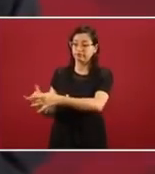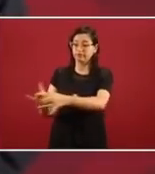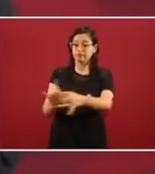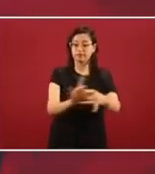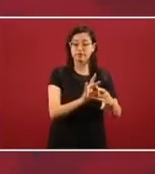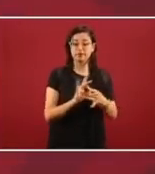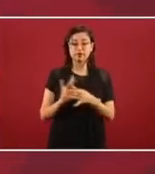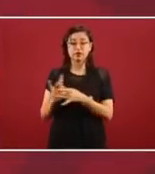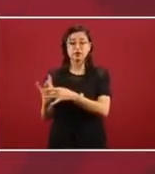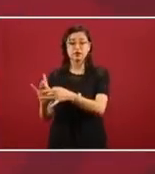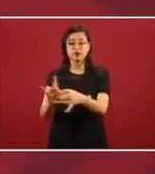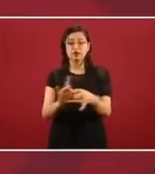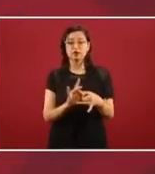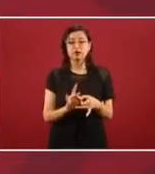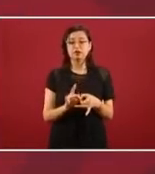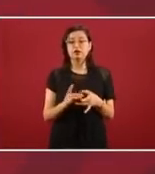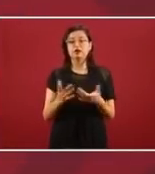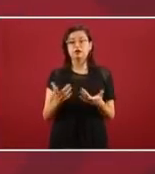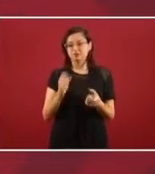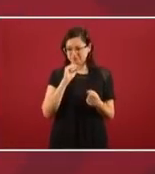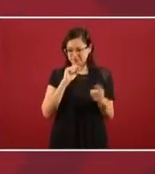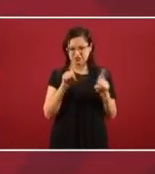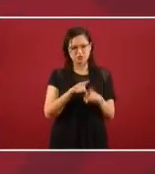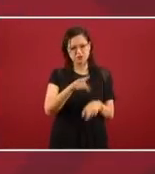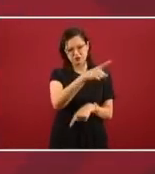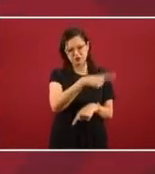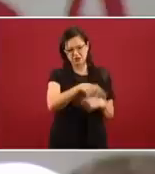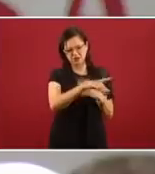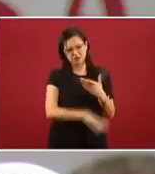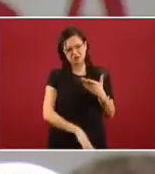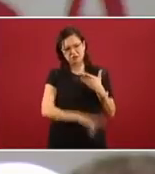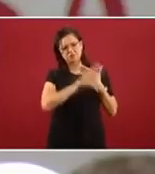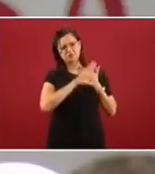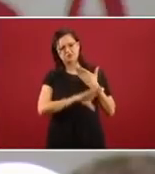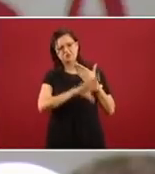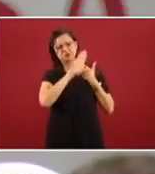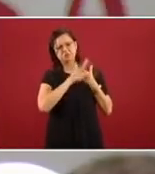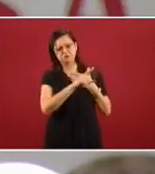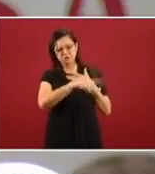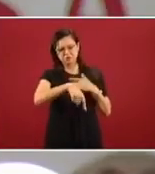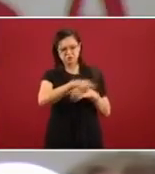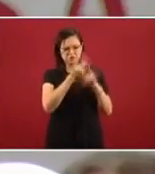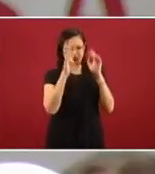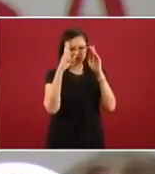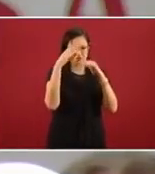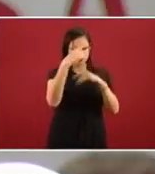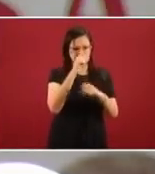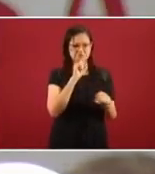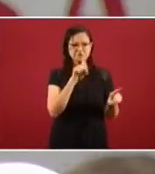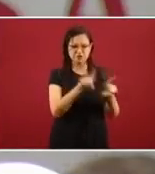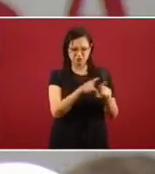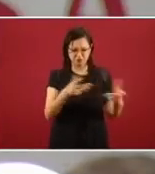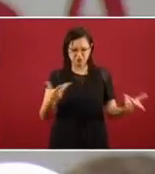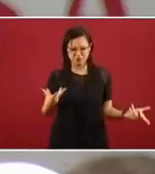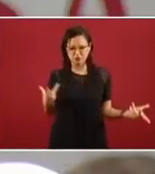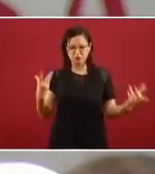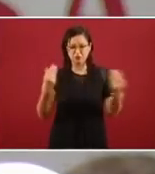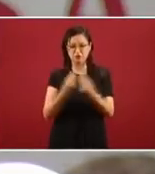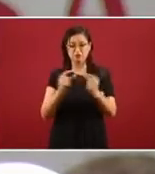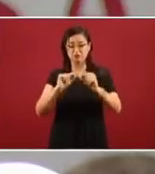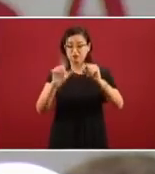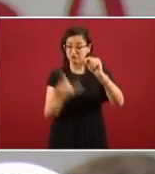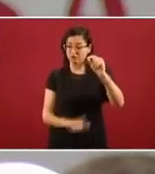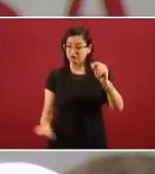unidad a los adversarios, a los conservadores. La patria es